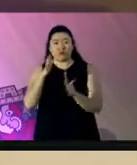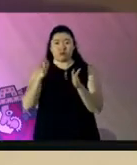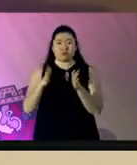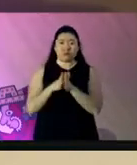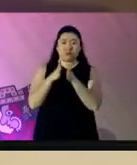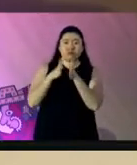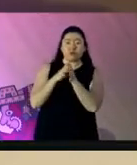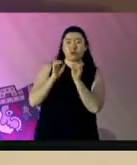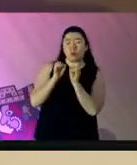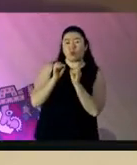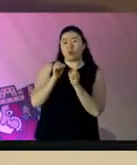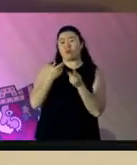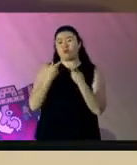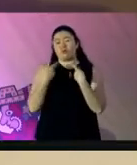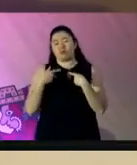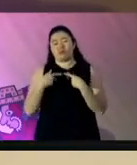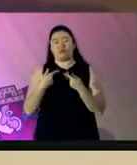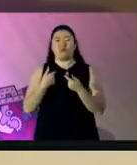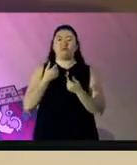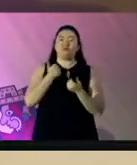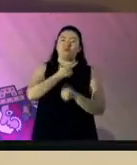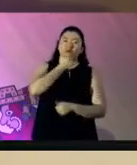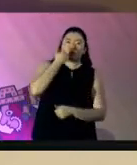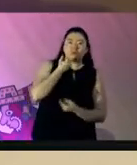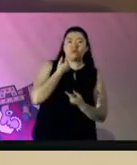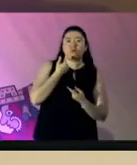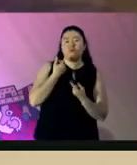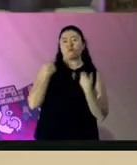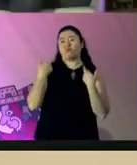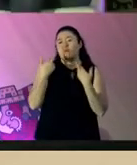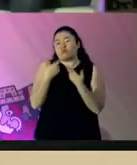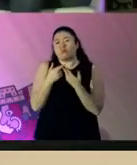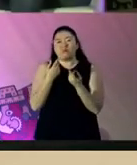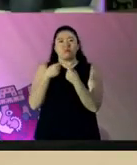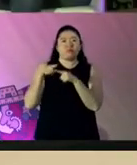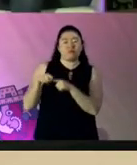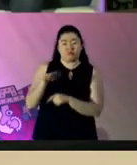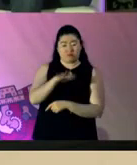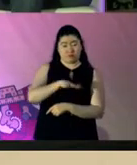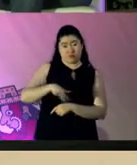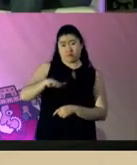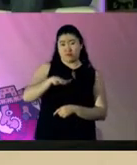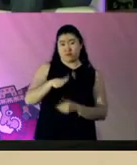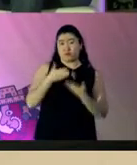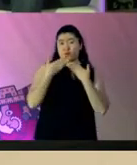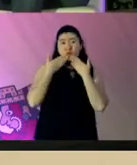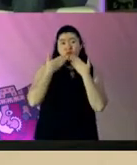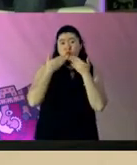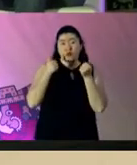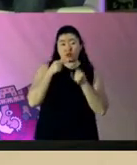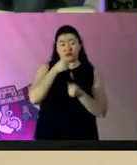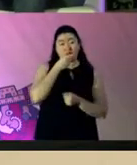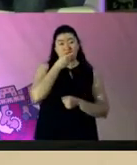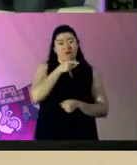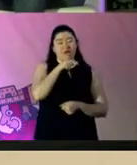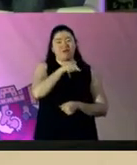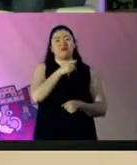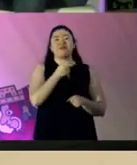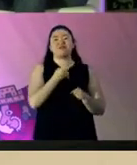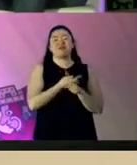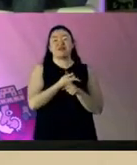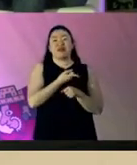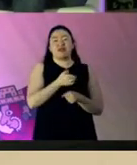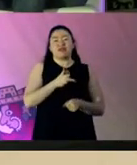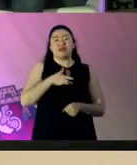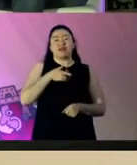obrera ninguna lucha estudiantil magisterial o de los sectores populares que no reivindiquen y que no haga